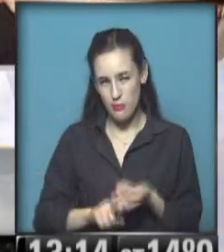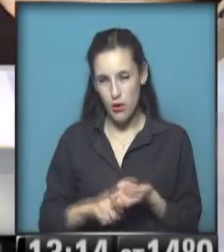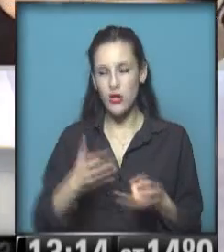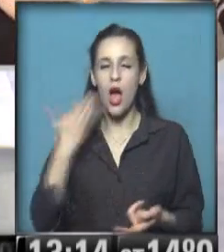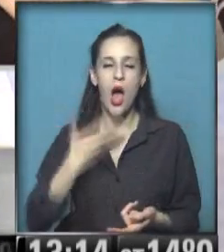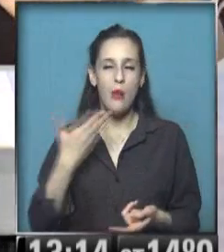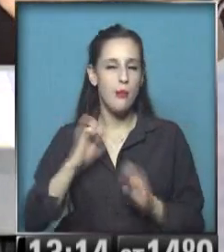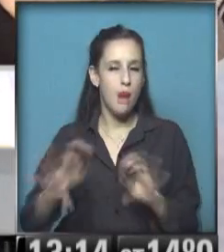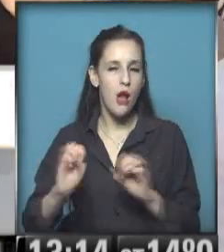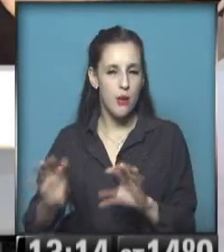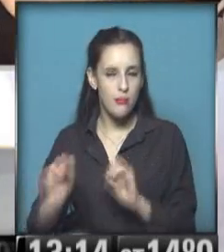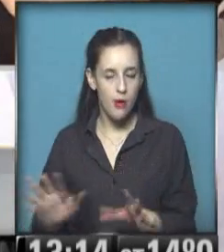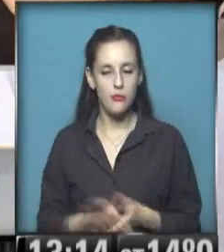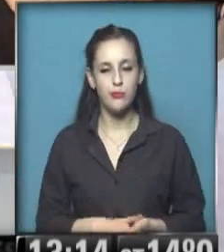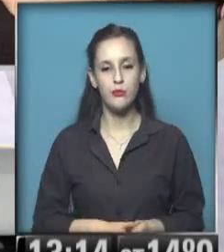que